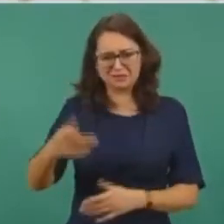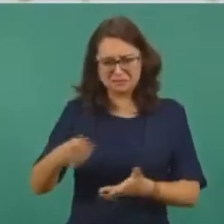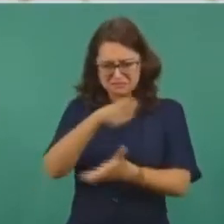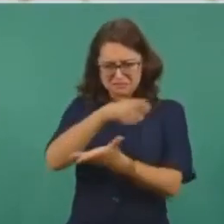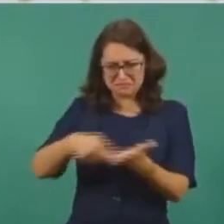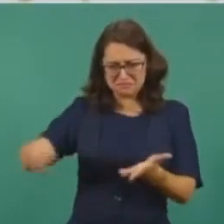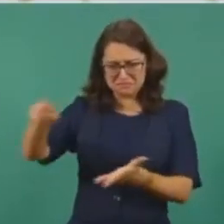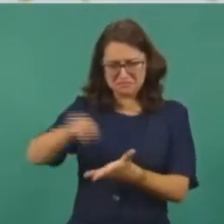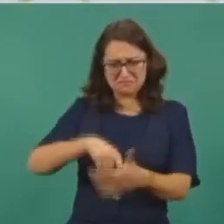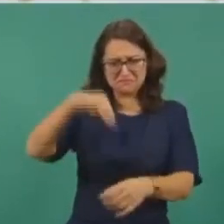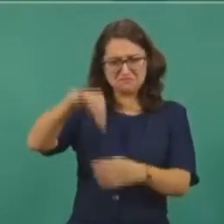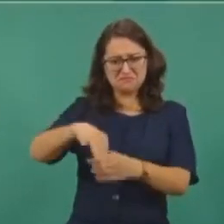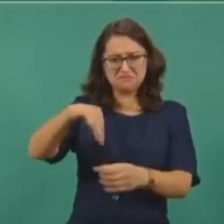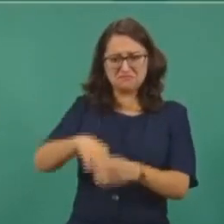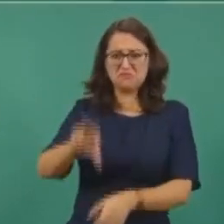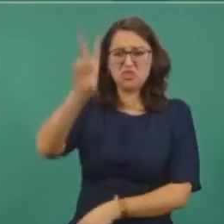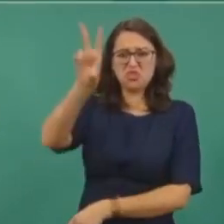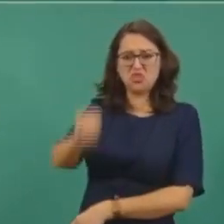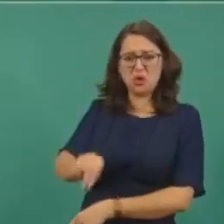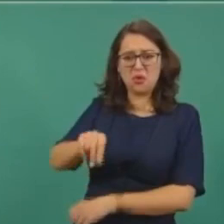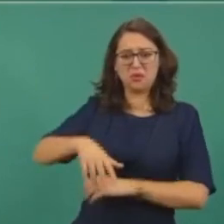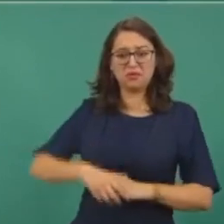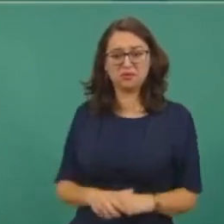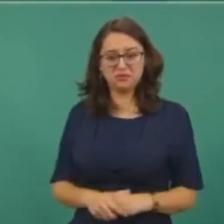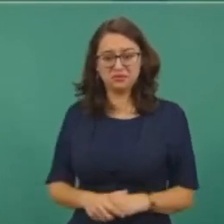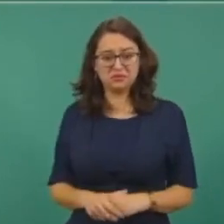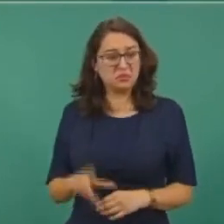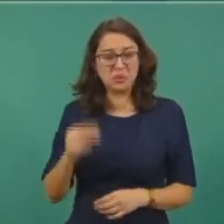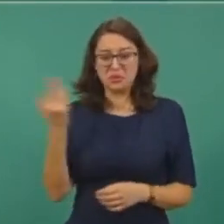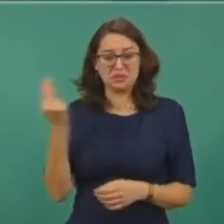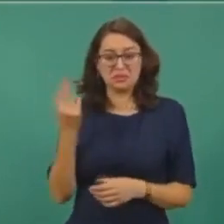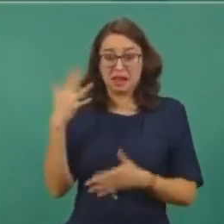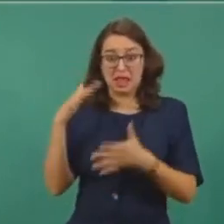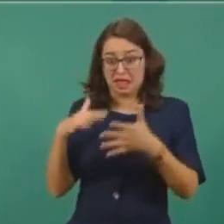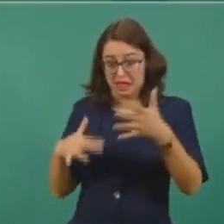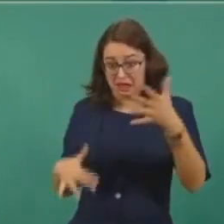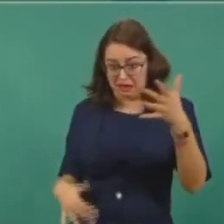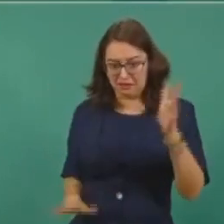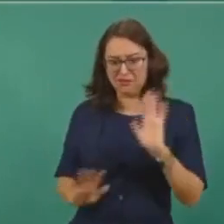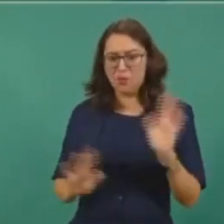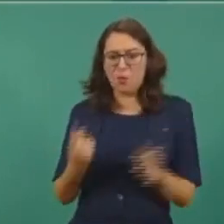falta ni siquiera leer mucho. Es ir,